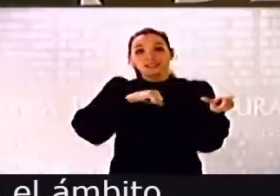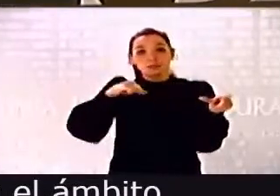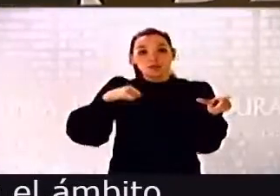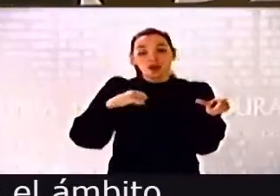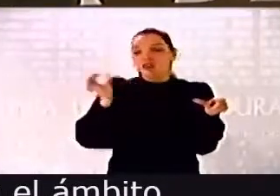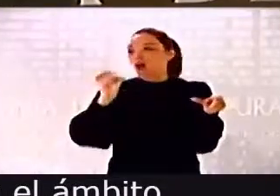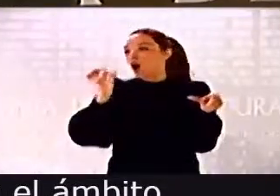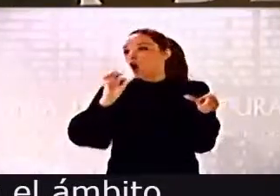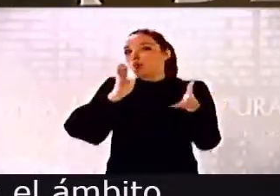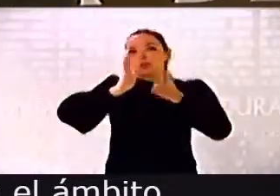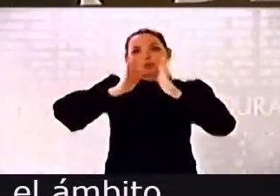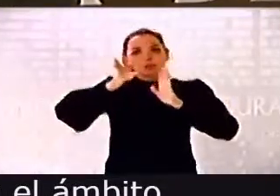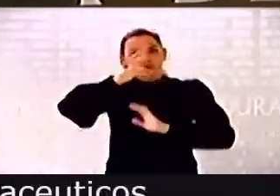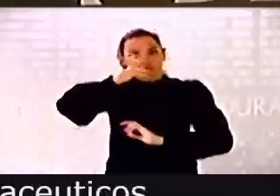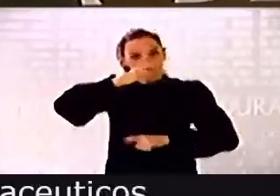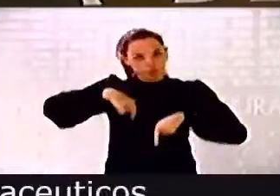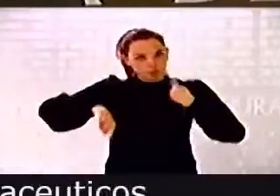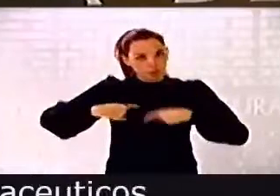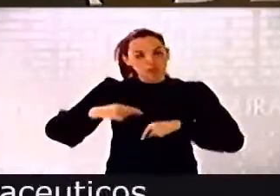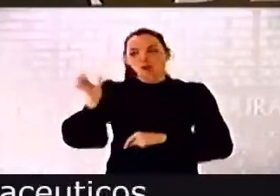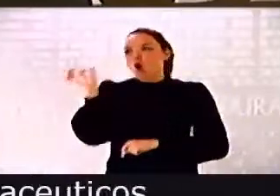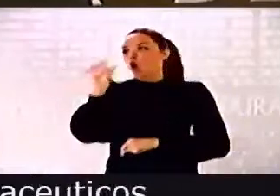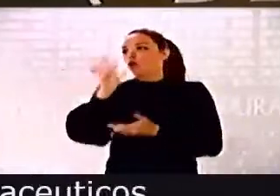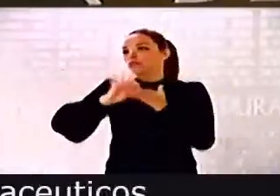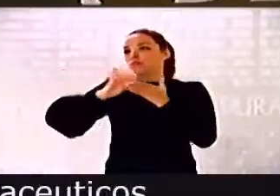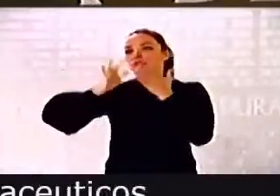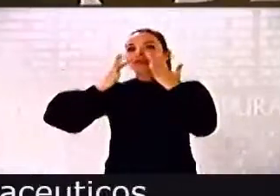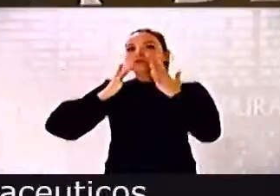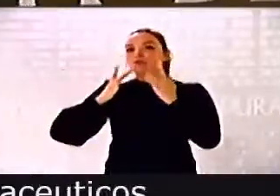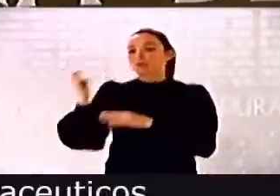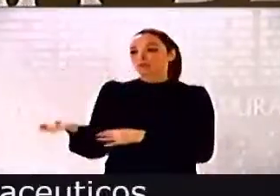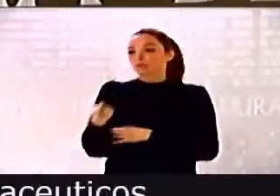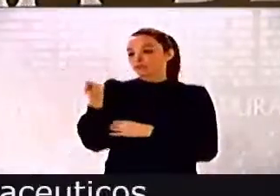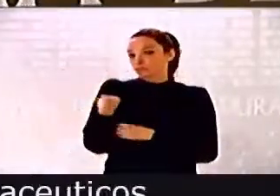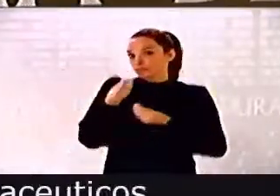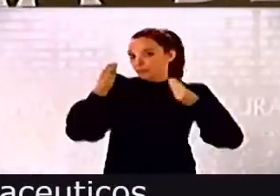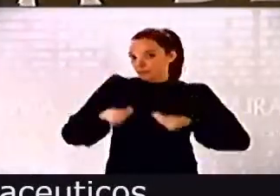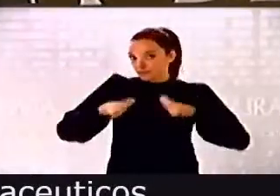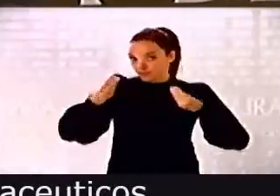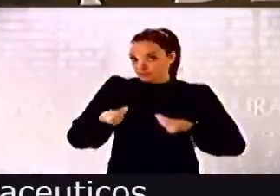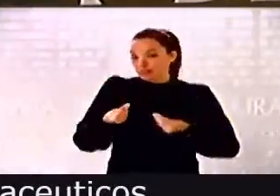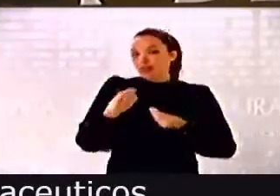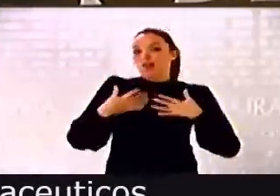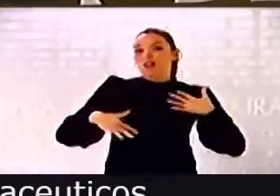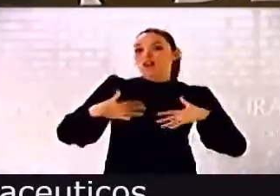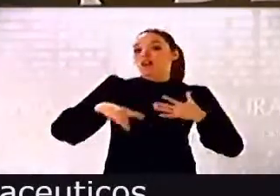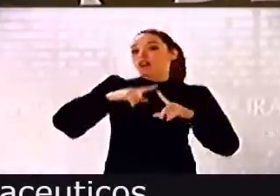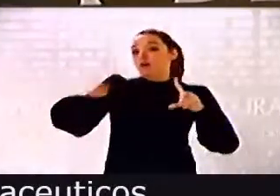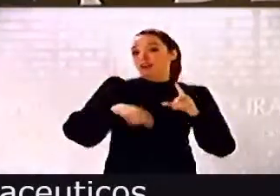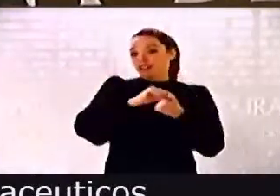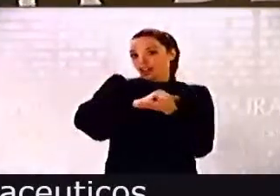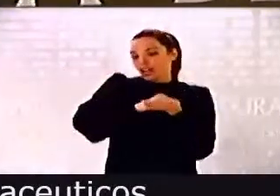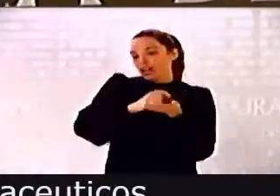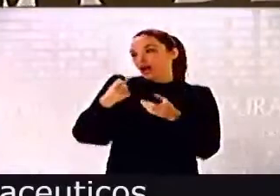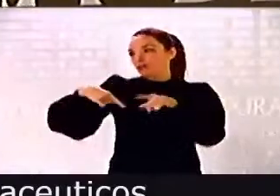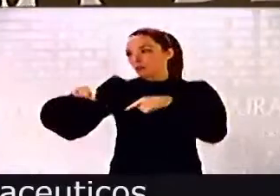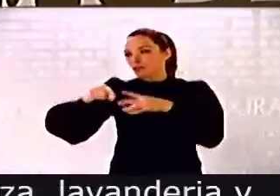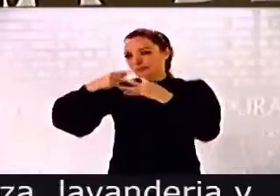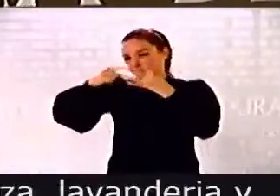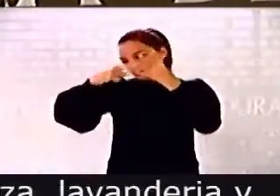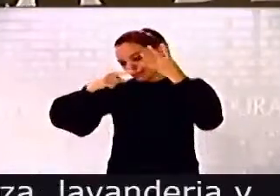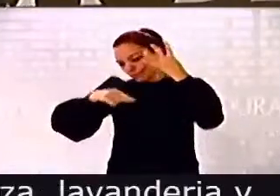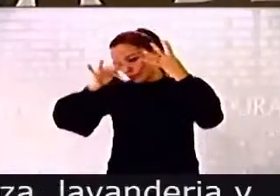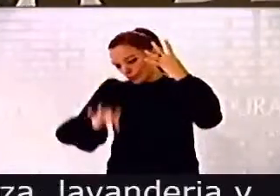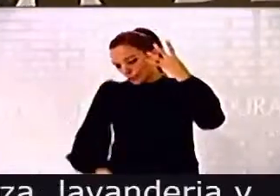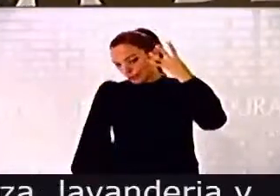terapias respiratorias y servicios de limpieza, de desinfección, de lavandería y de transporte. Hemos invertido